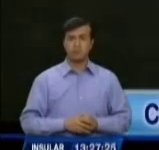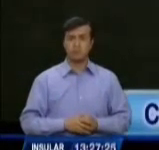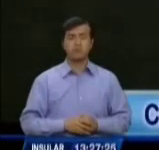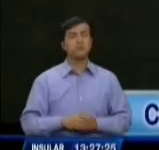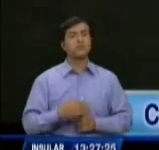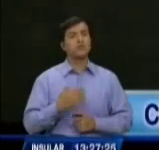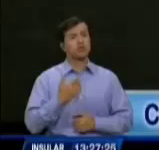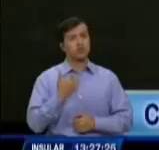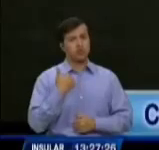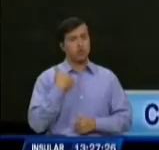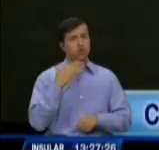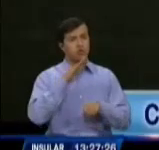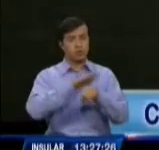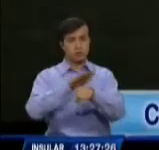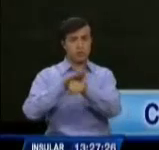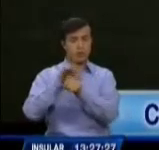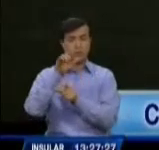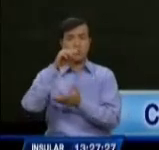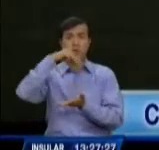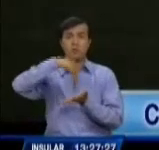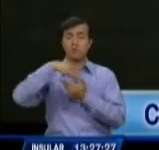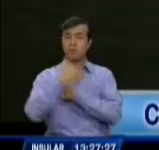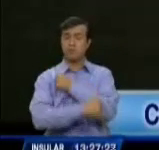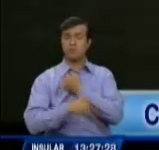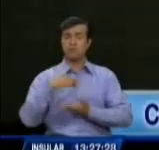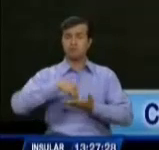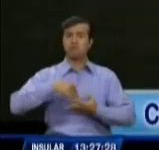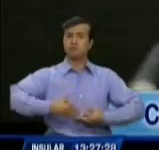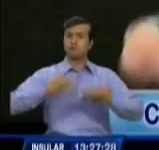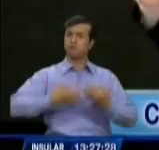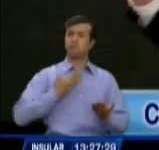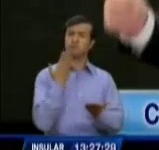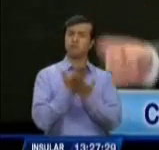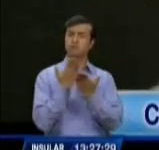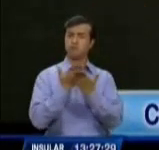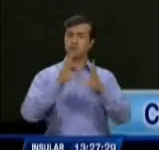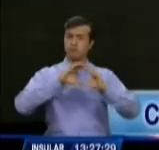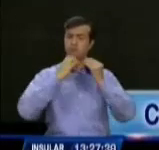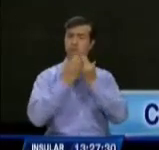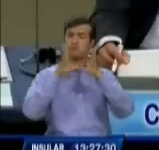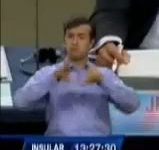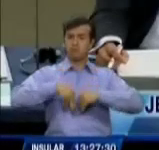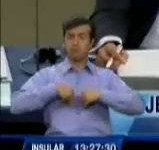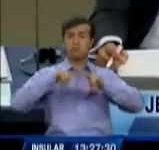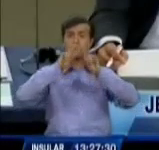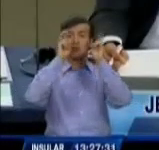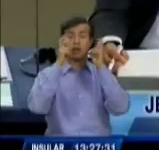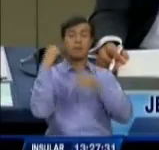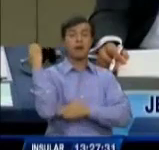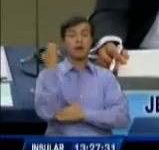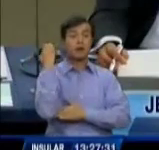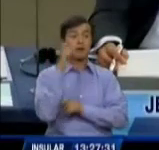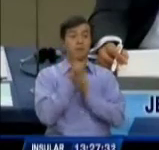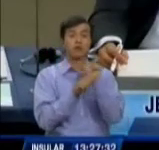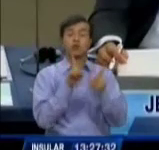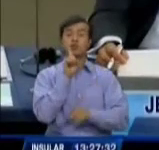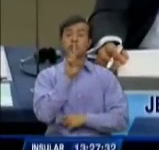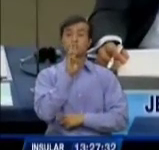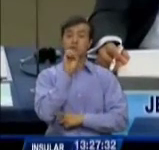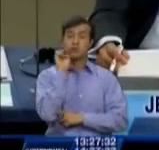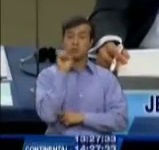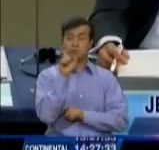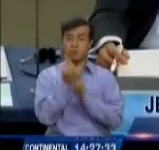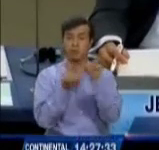Hago un llamamiento a los Estados miembros a que adopten las propuestas de la Comisión sobre la reubicación de emergencia de los